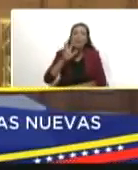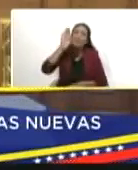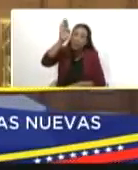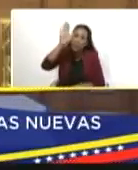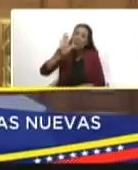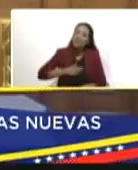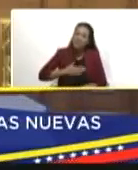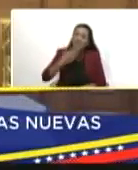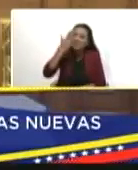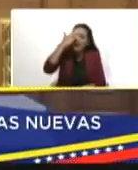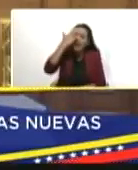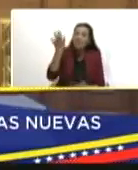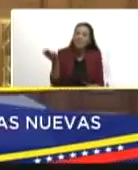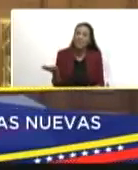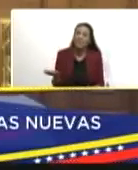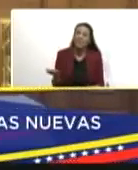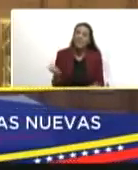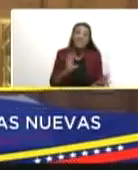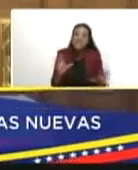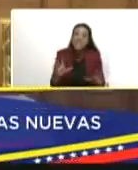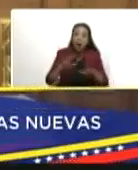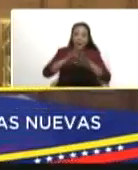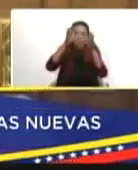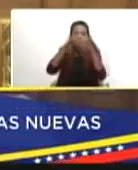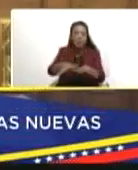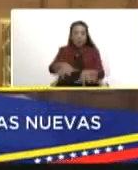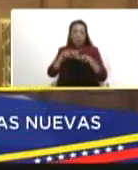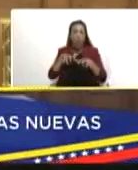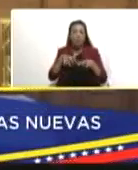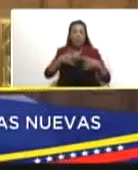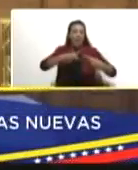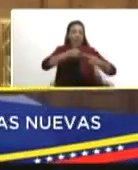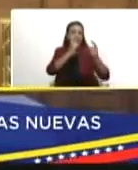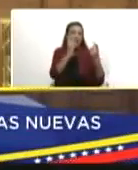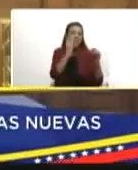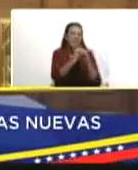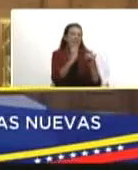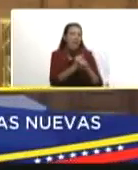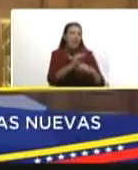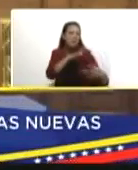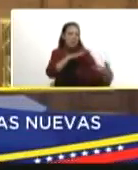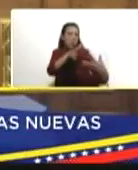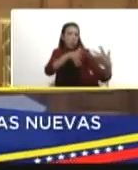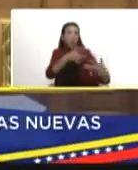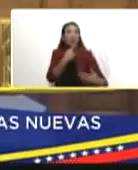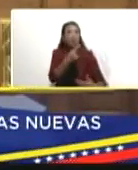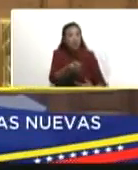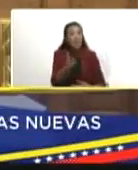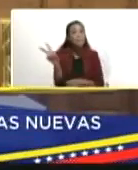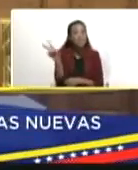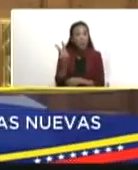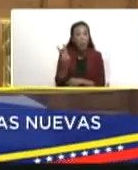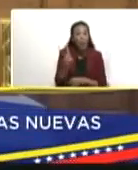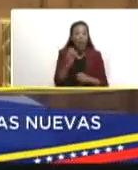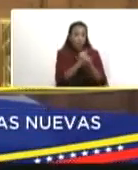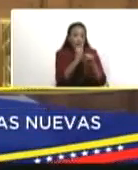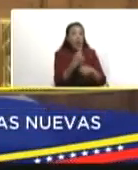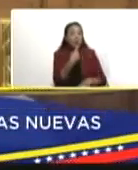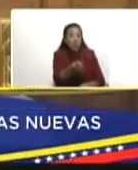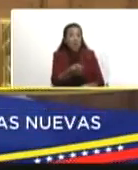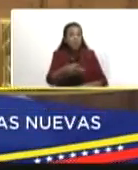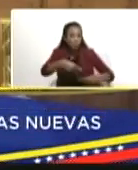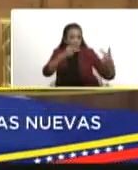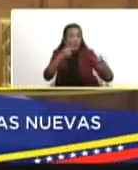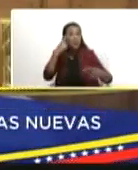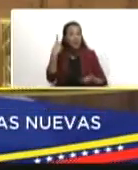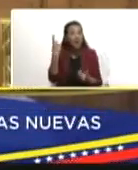futuro ya los más grandes influencers del mundo lo dicen en las redes si usted